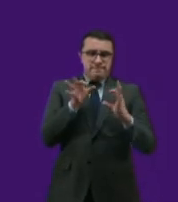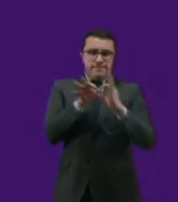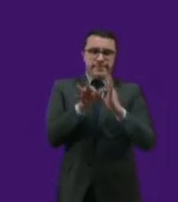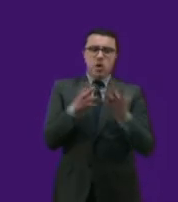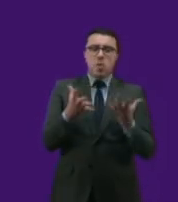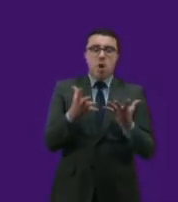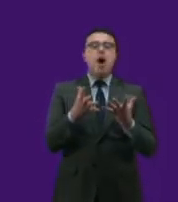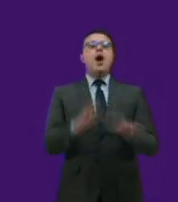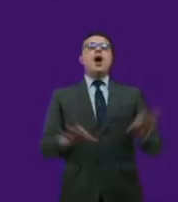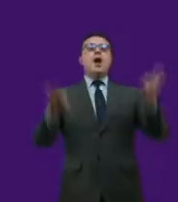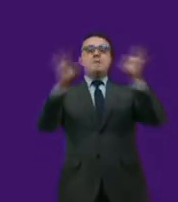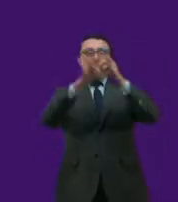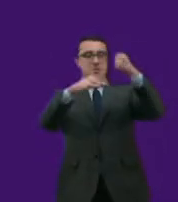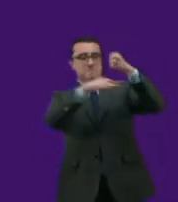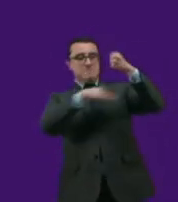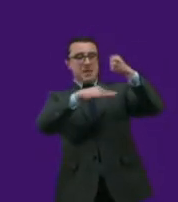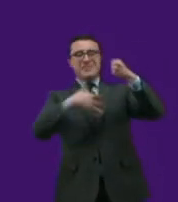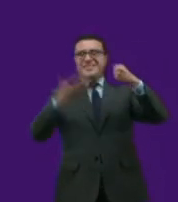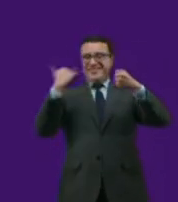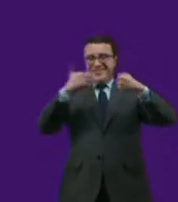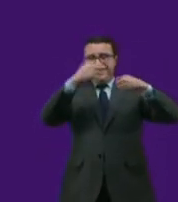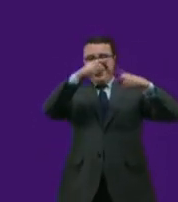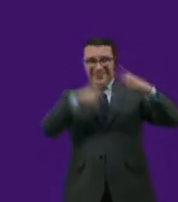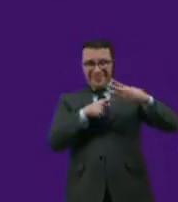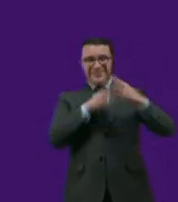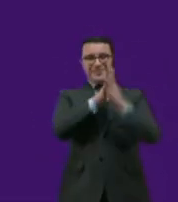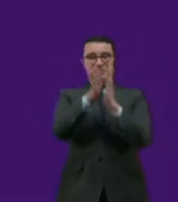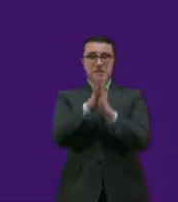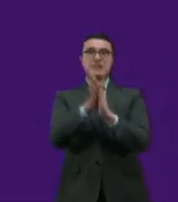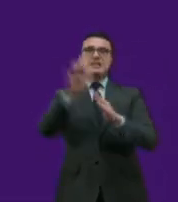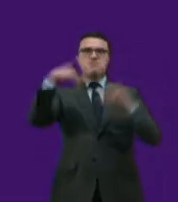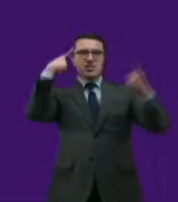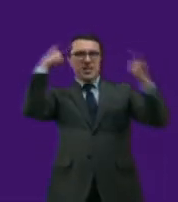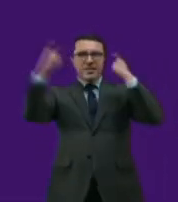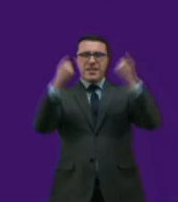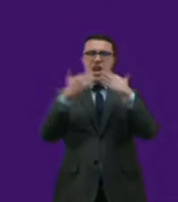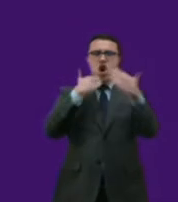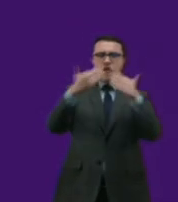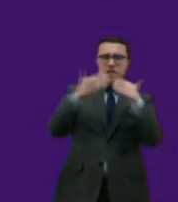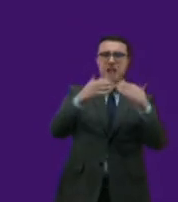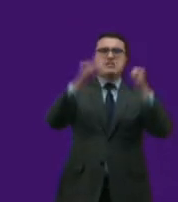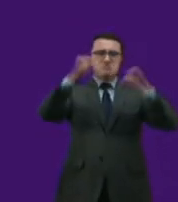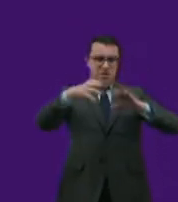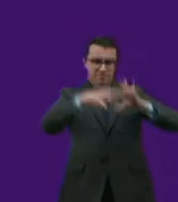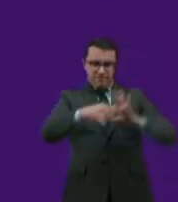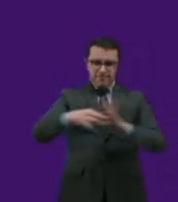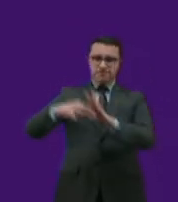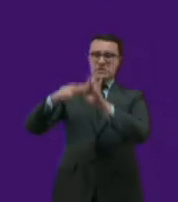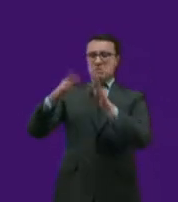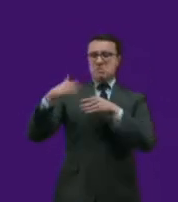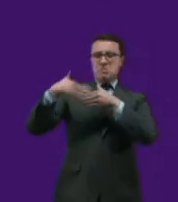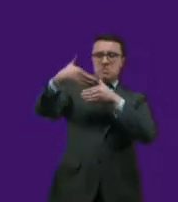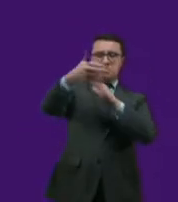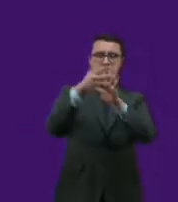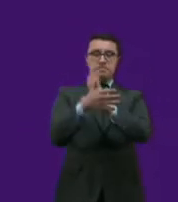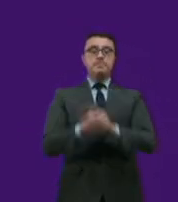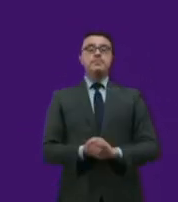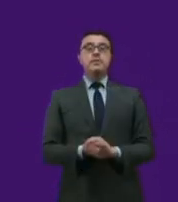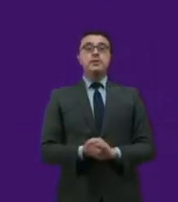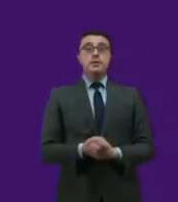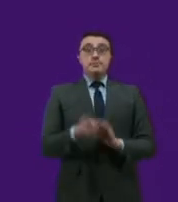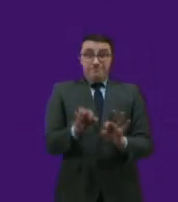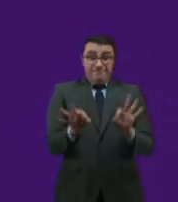son esas cosas básicas. Ya hay otras estrategias para generar confianza y crear una relación y todo eso. Pero yo creo que eso es